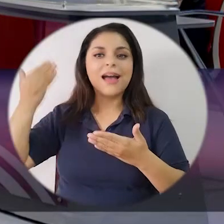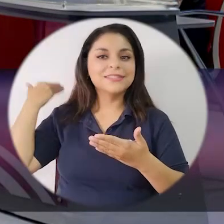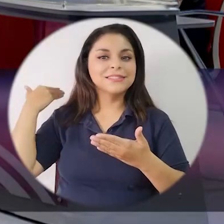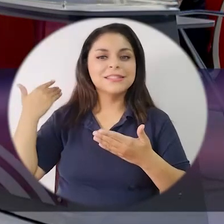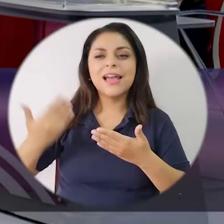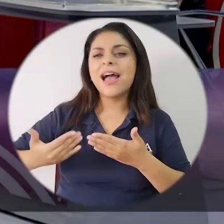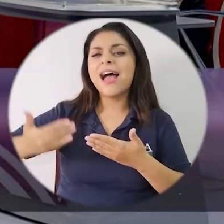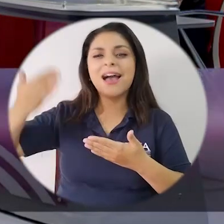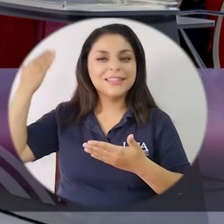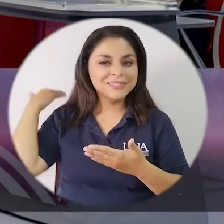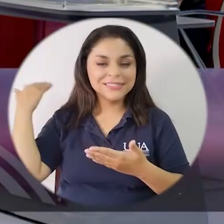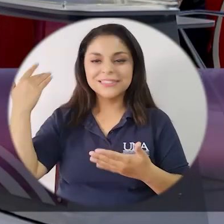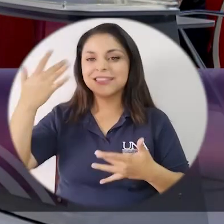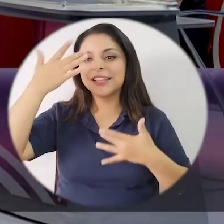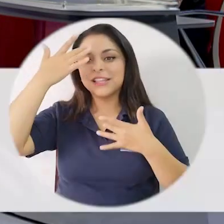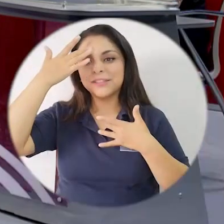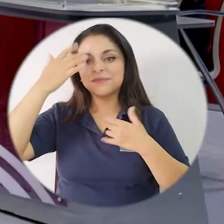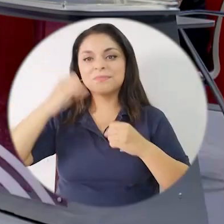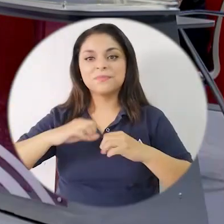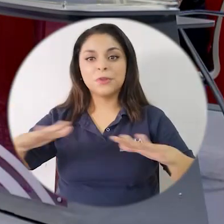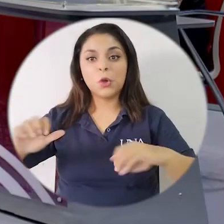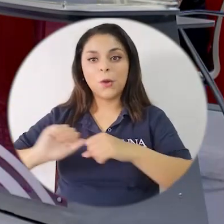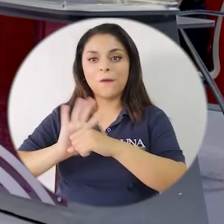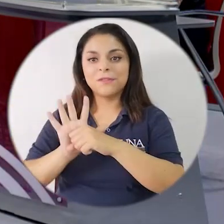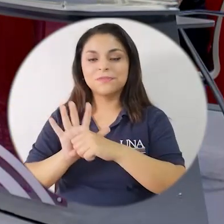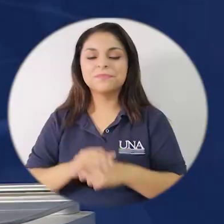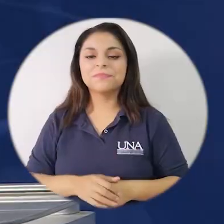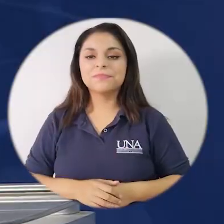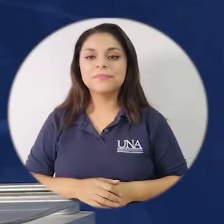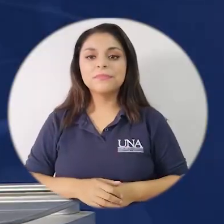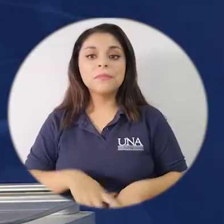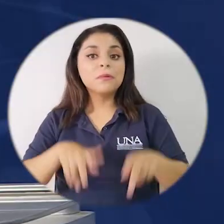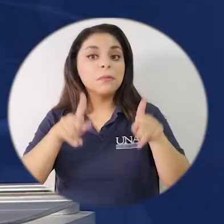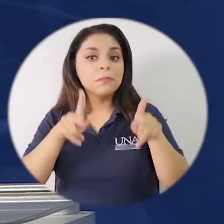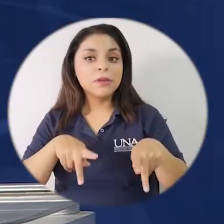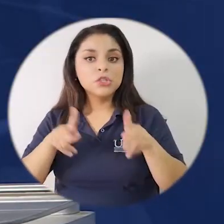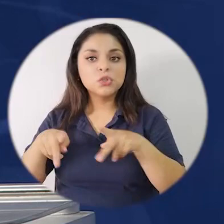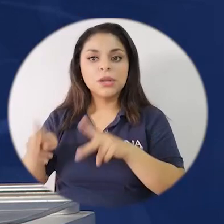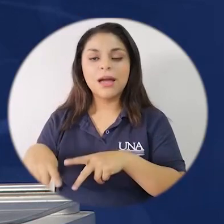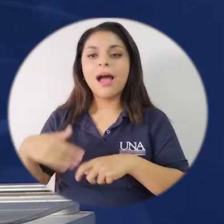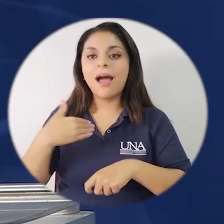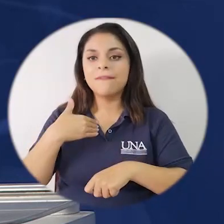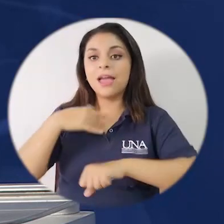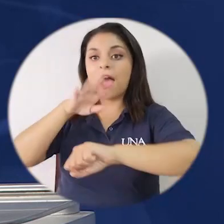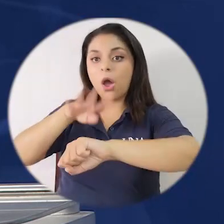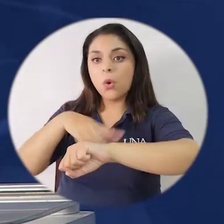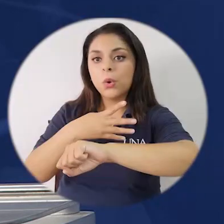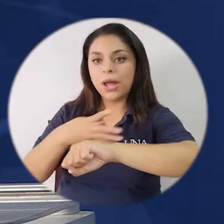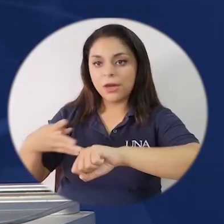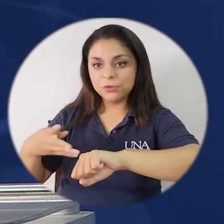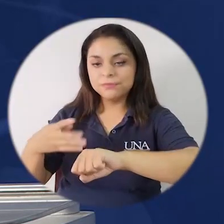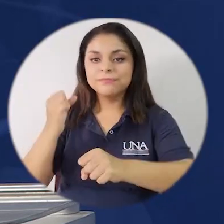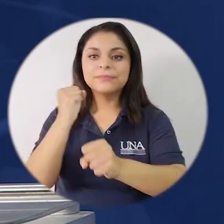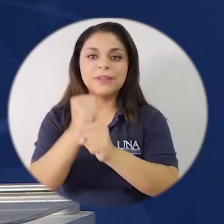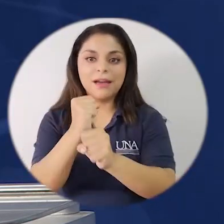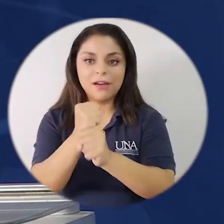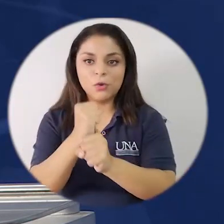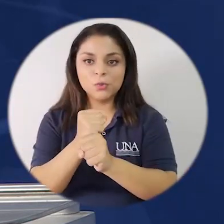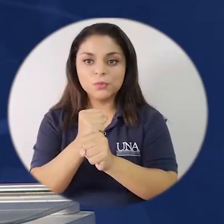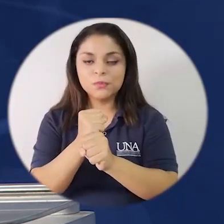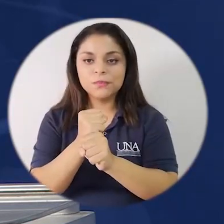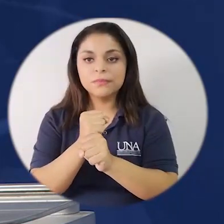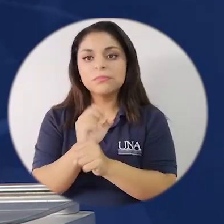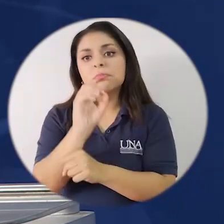Antes, ¿verdad? Antes del COVID, la gente tenía horarios, ¿verdad? En